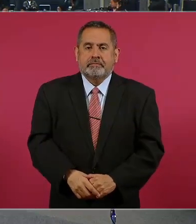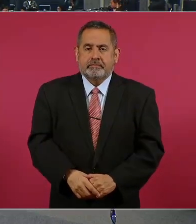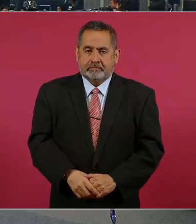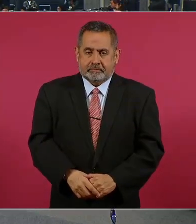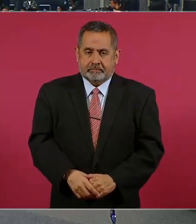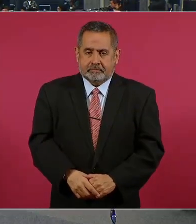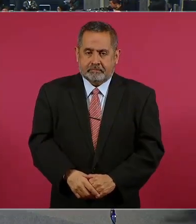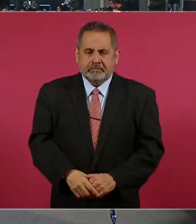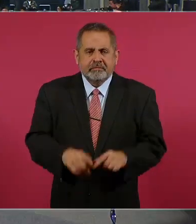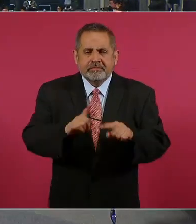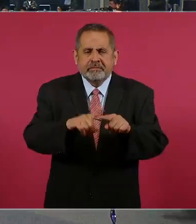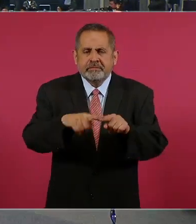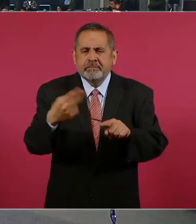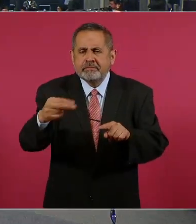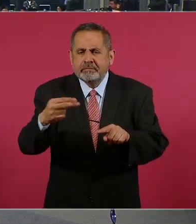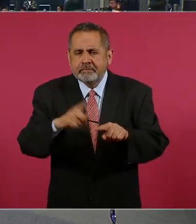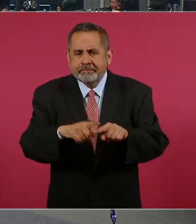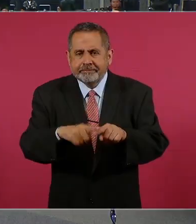¿Quién trae?